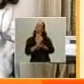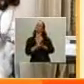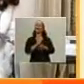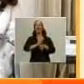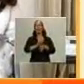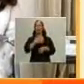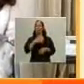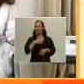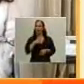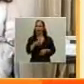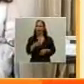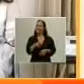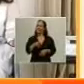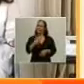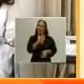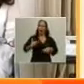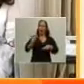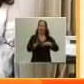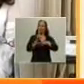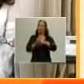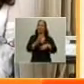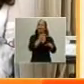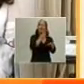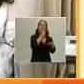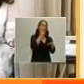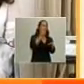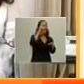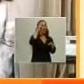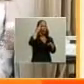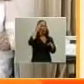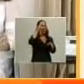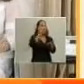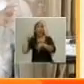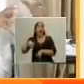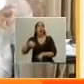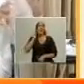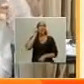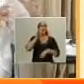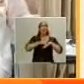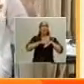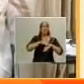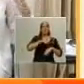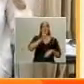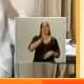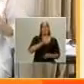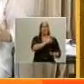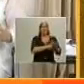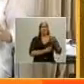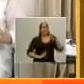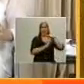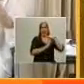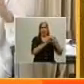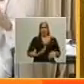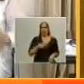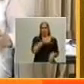crisis y el tenor de la crisis tiene que ver con la existencia de un grupo de inteligencia encabezado por Jaime Stiuso que